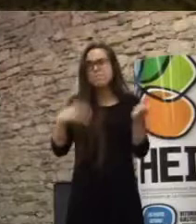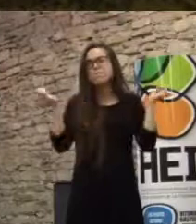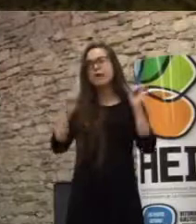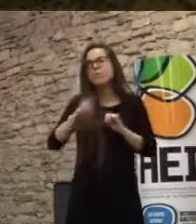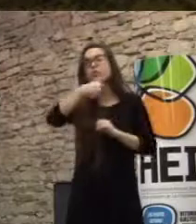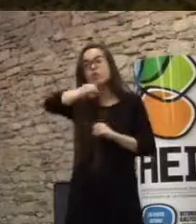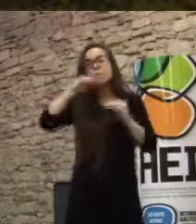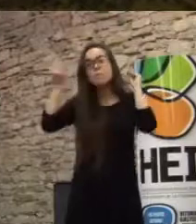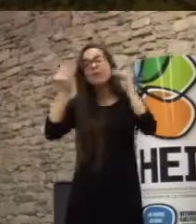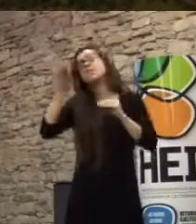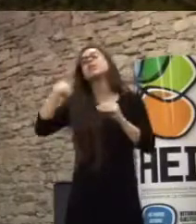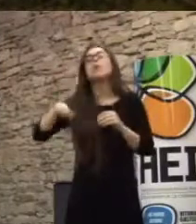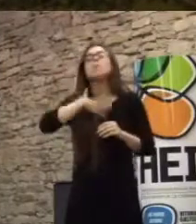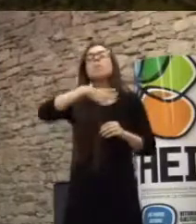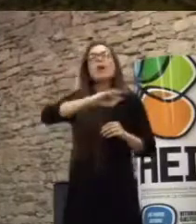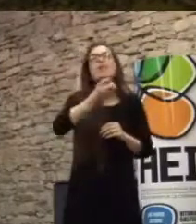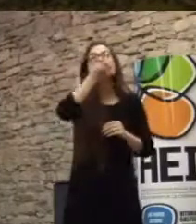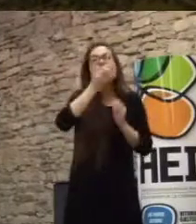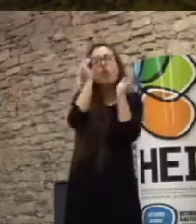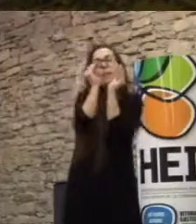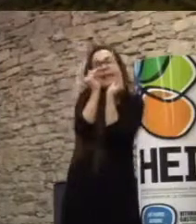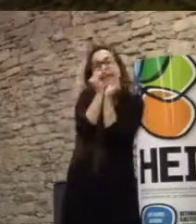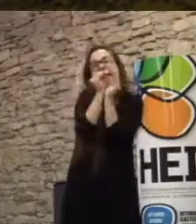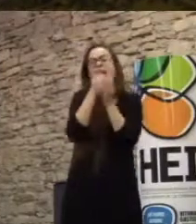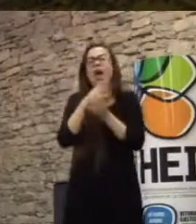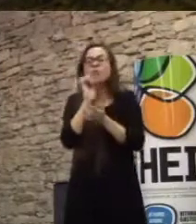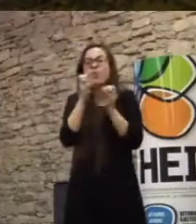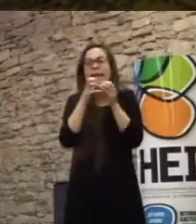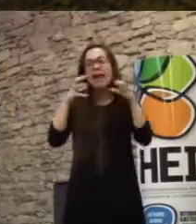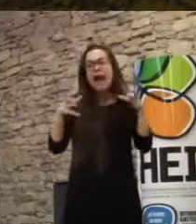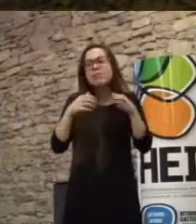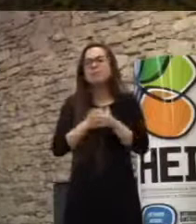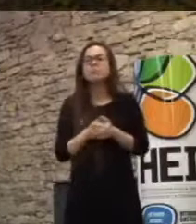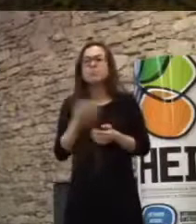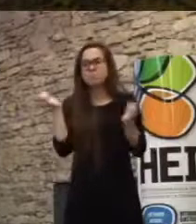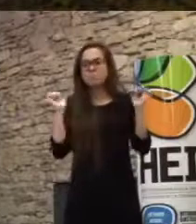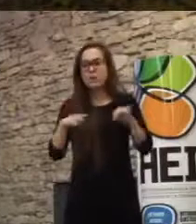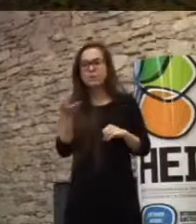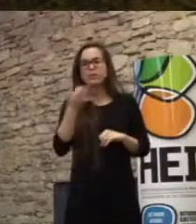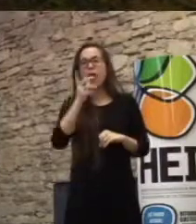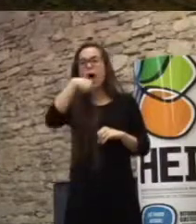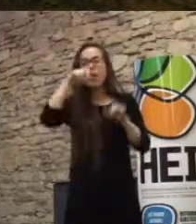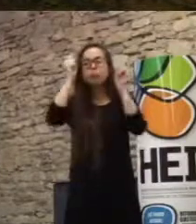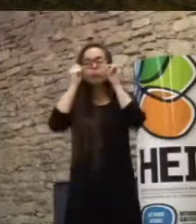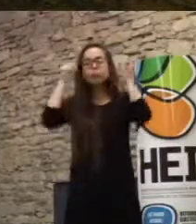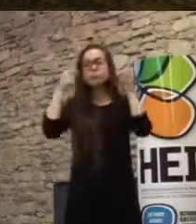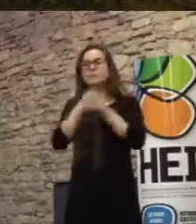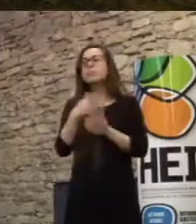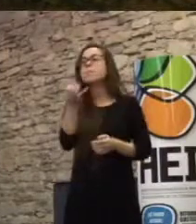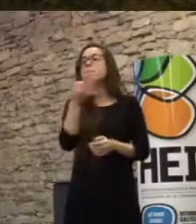tenéis ya puede ser más grande más pequeña eso es muy bien ferial podéis abrir los ojos perfecto